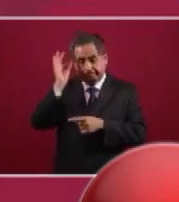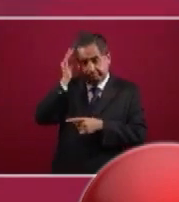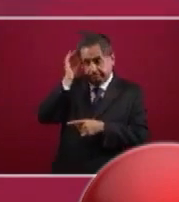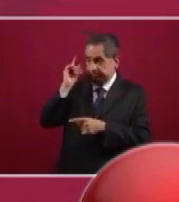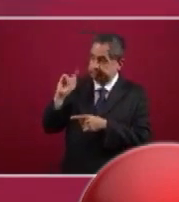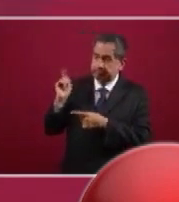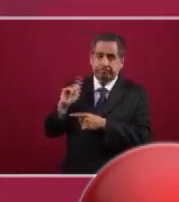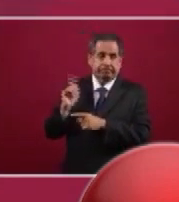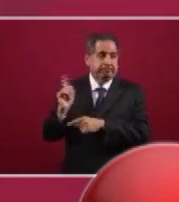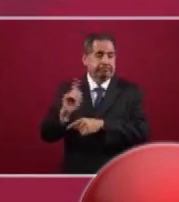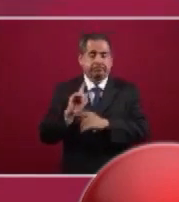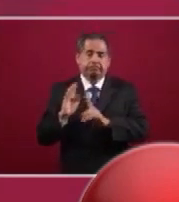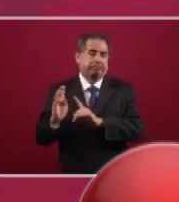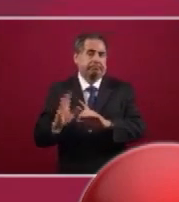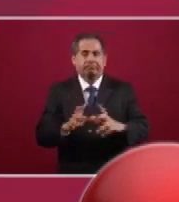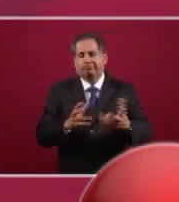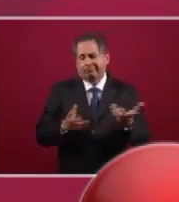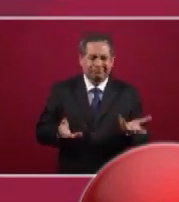achichincles.